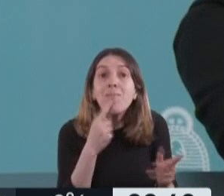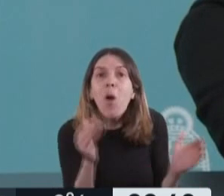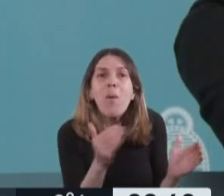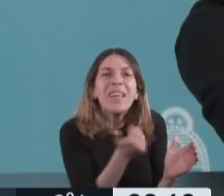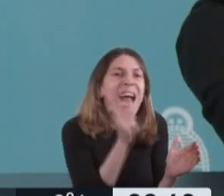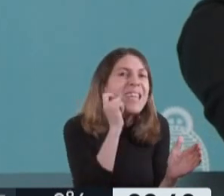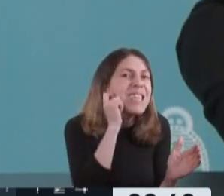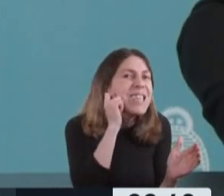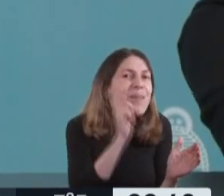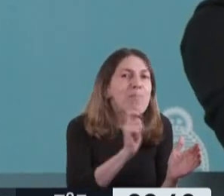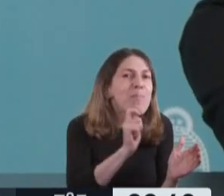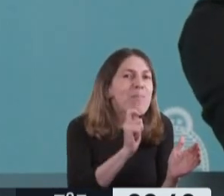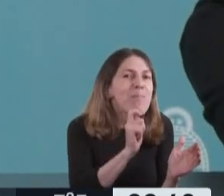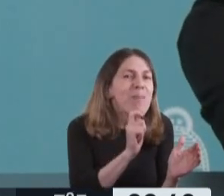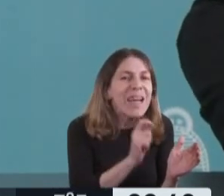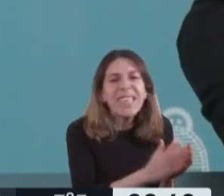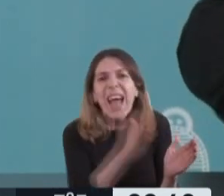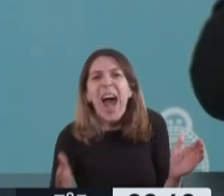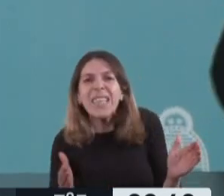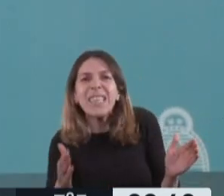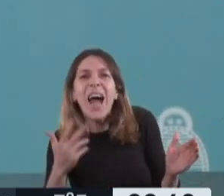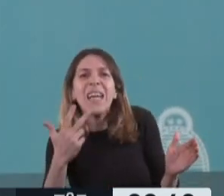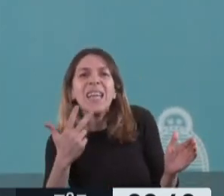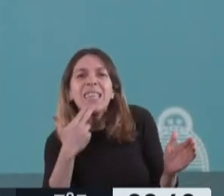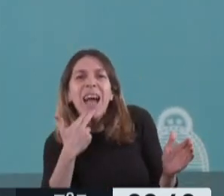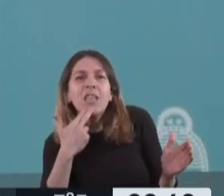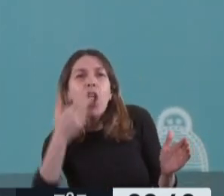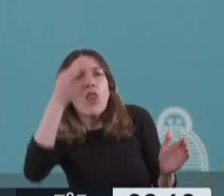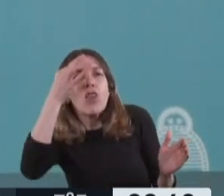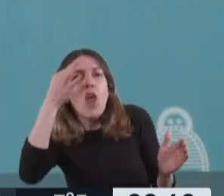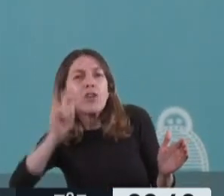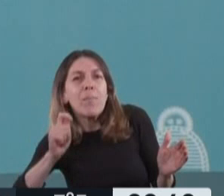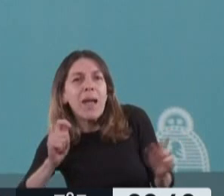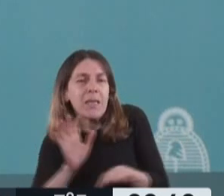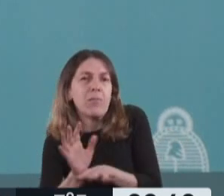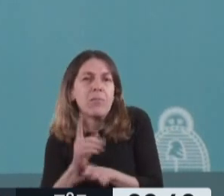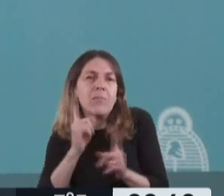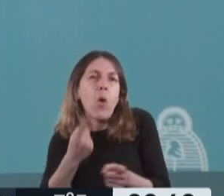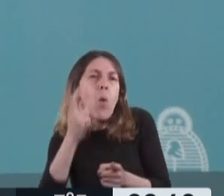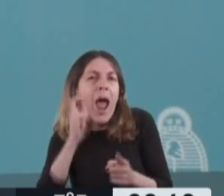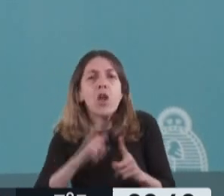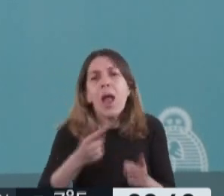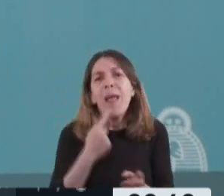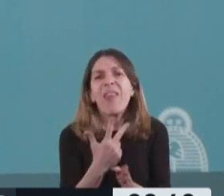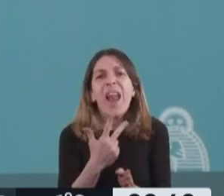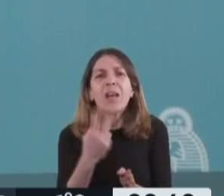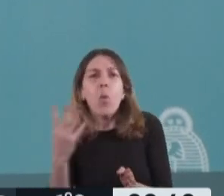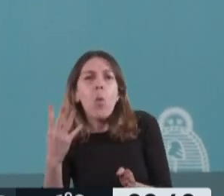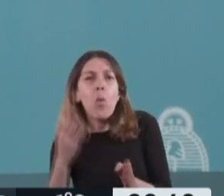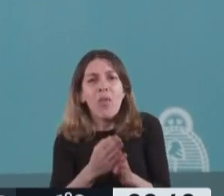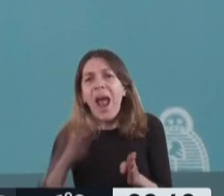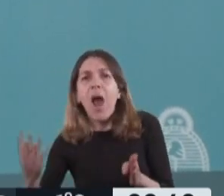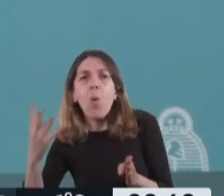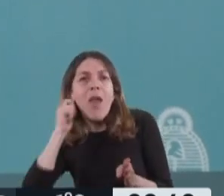años y 22 años 11 meses y 29 días el esquema primario y 3 y 4 años empezar con los refuerzos